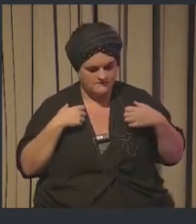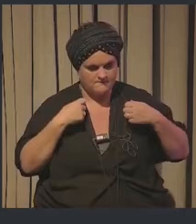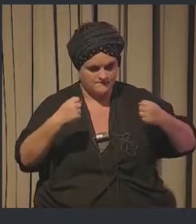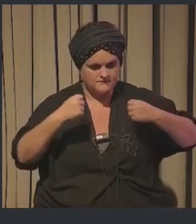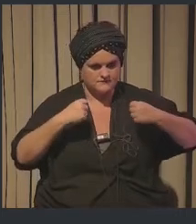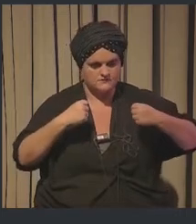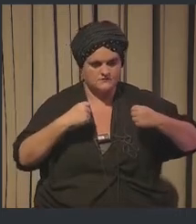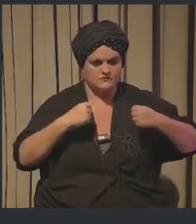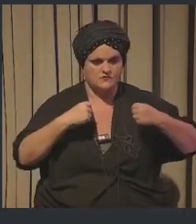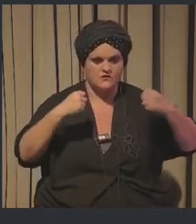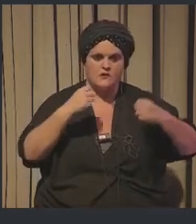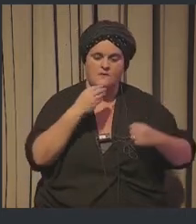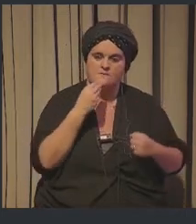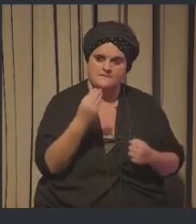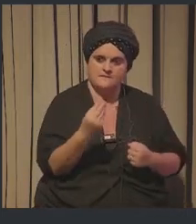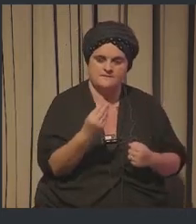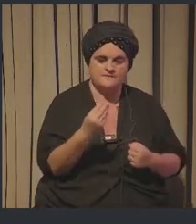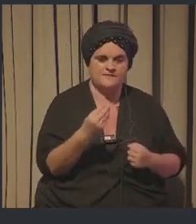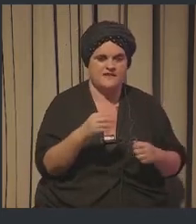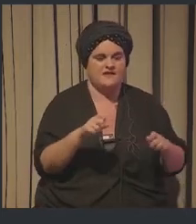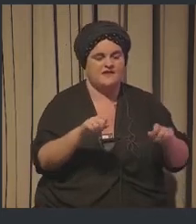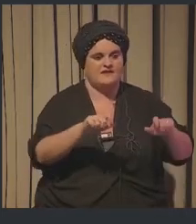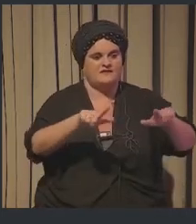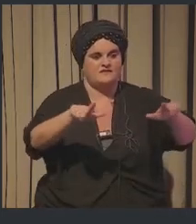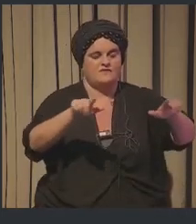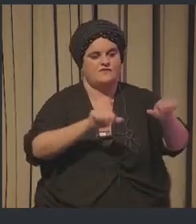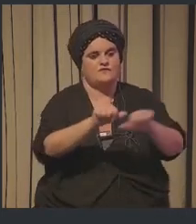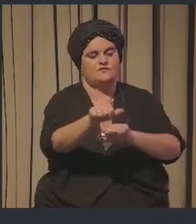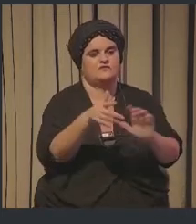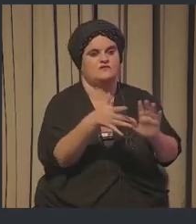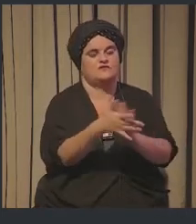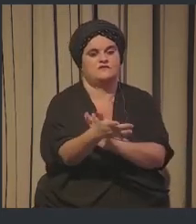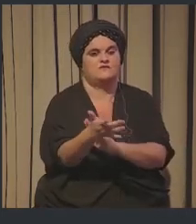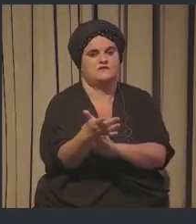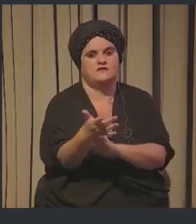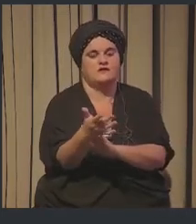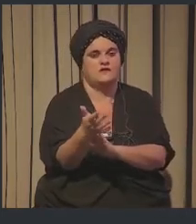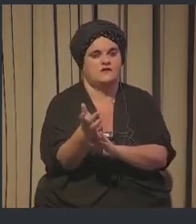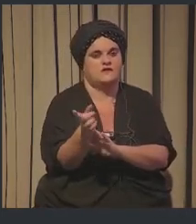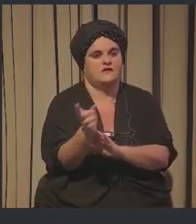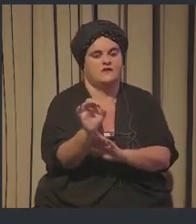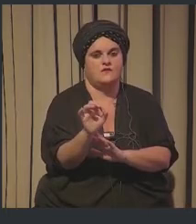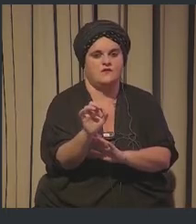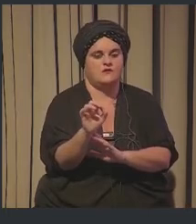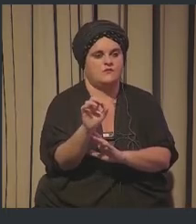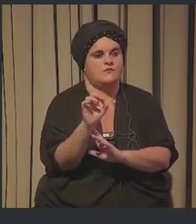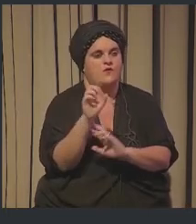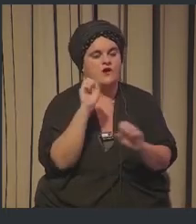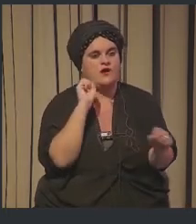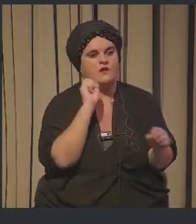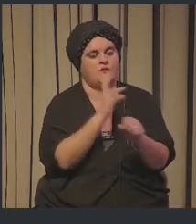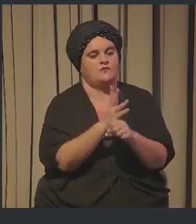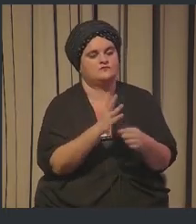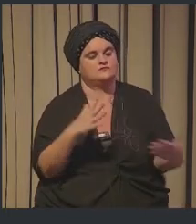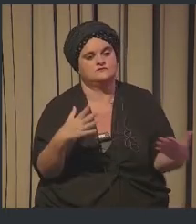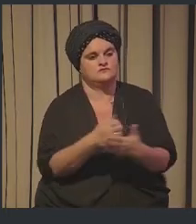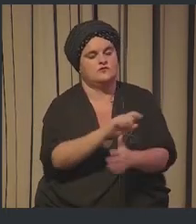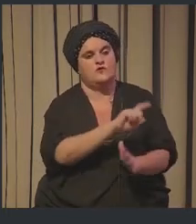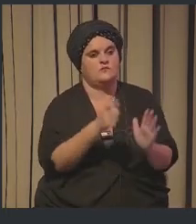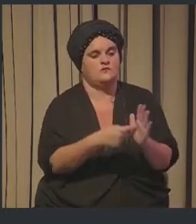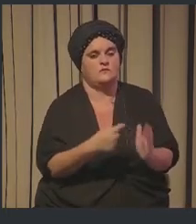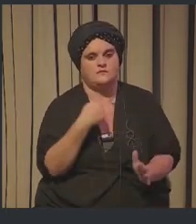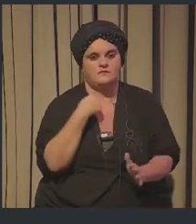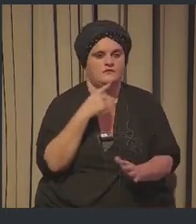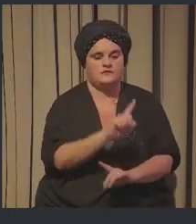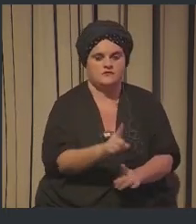Los escenarios no consisten en prepararte para tal o cual futuro. No es como apostar por todos los caballos en una carrera para no perder,